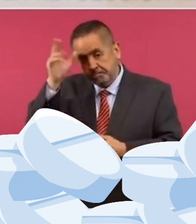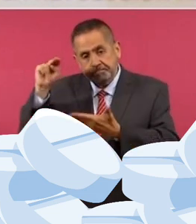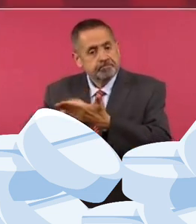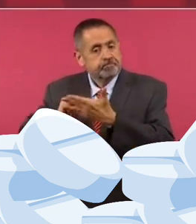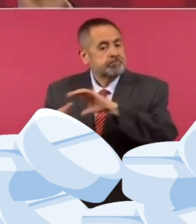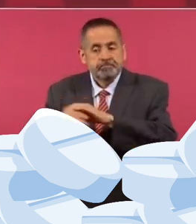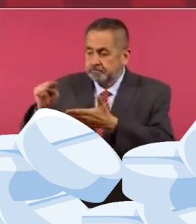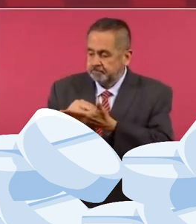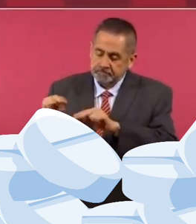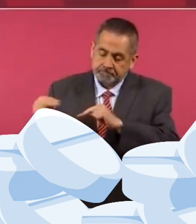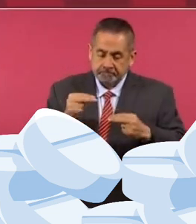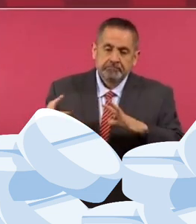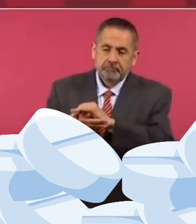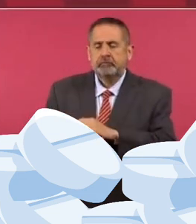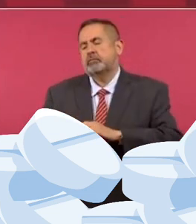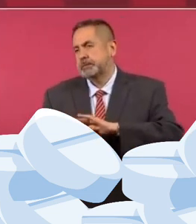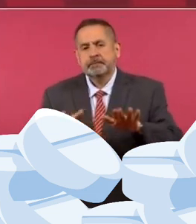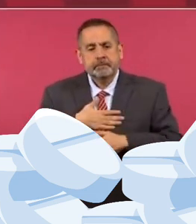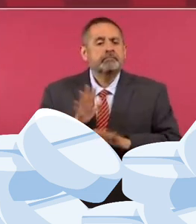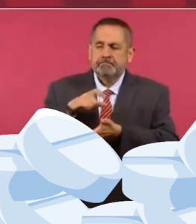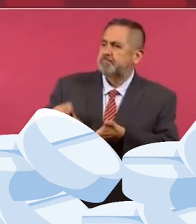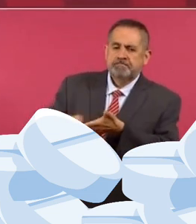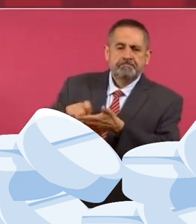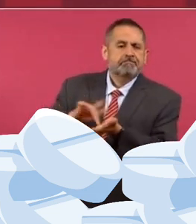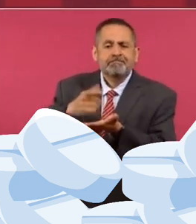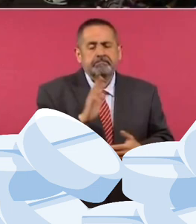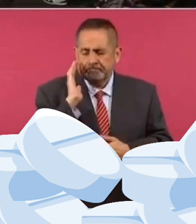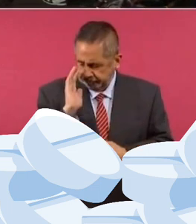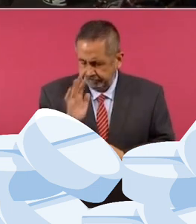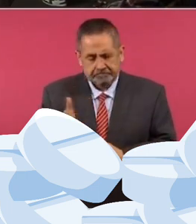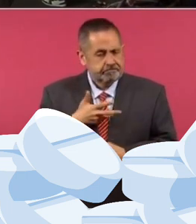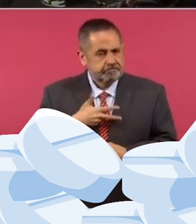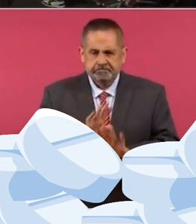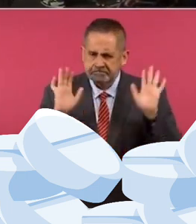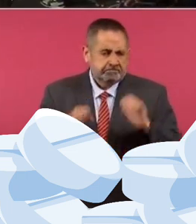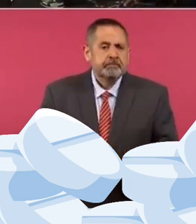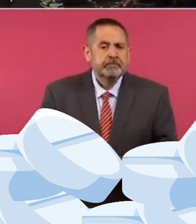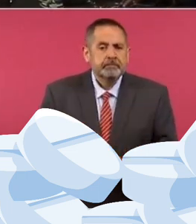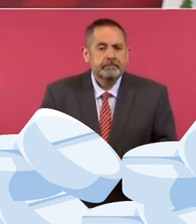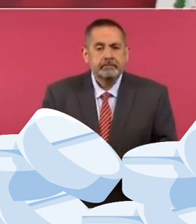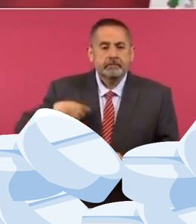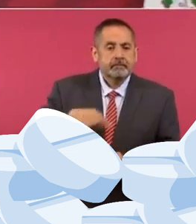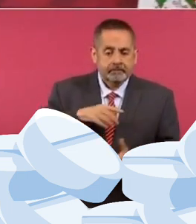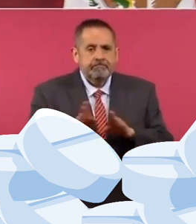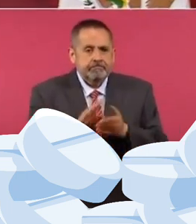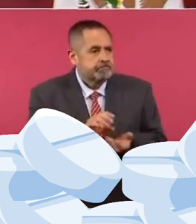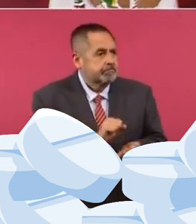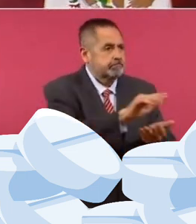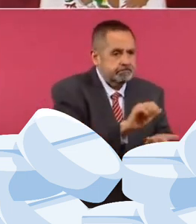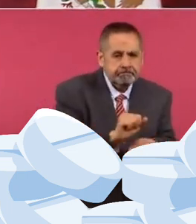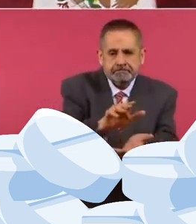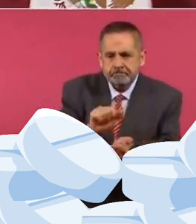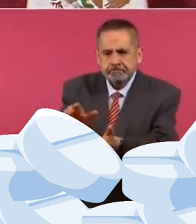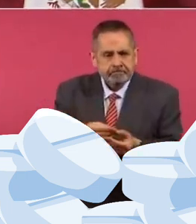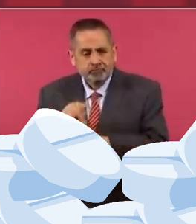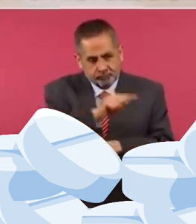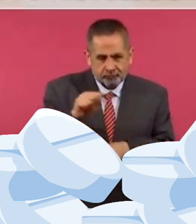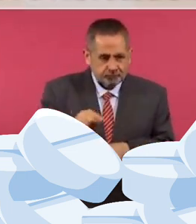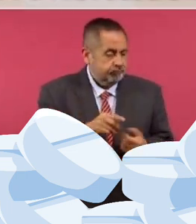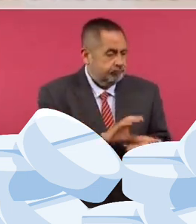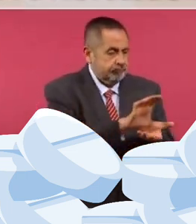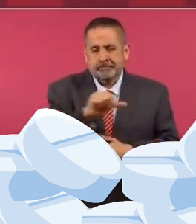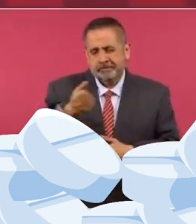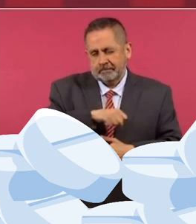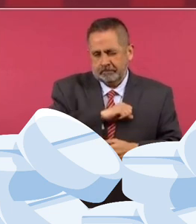y ya tenemos la adquisición de los medicamentos ahora tenemos que seguir con la distribución y luego la llamada última milla